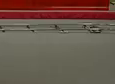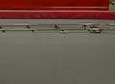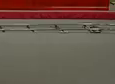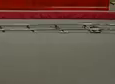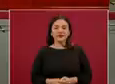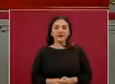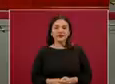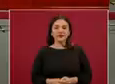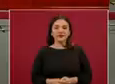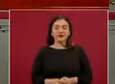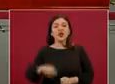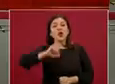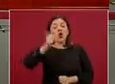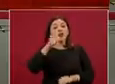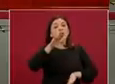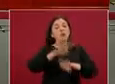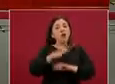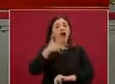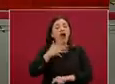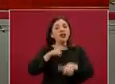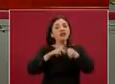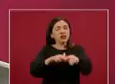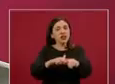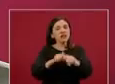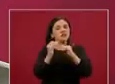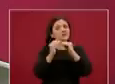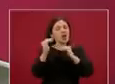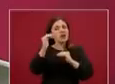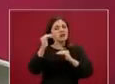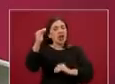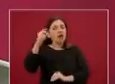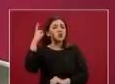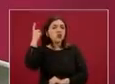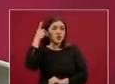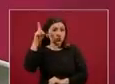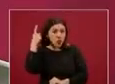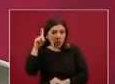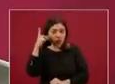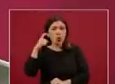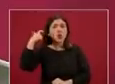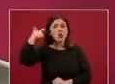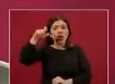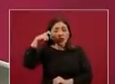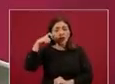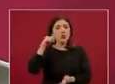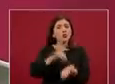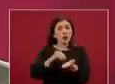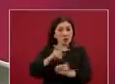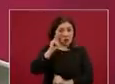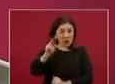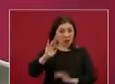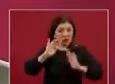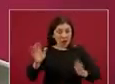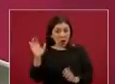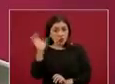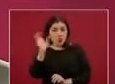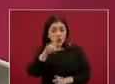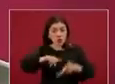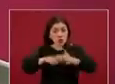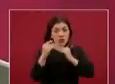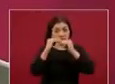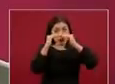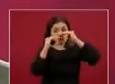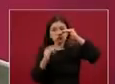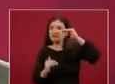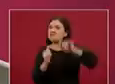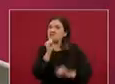Durango y Querétaro, que han tenido un patrón continuo de ascenso y todavía no se ve con claridad el momento en que empezarán